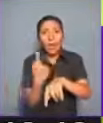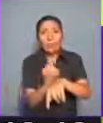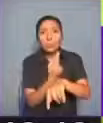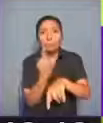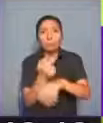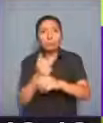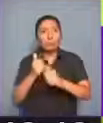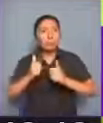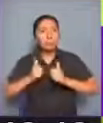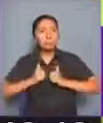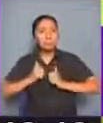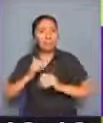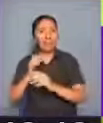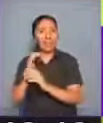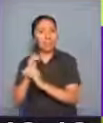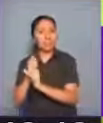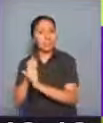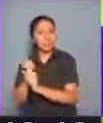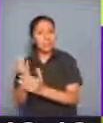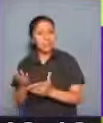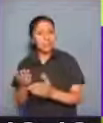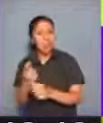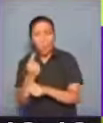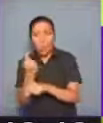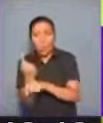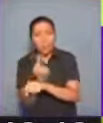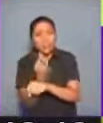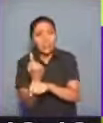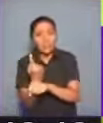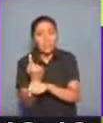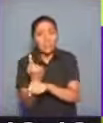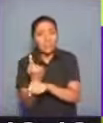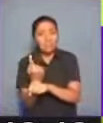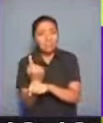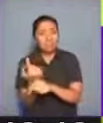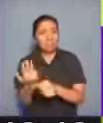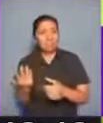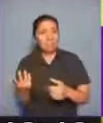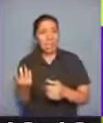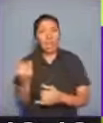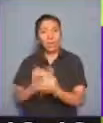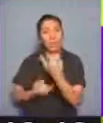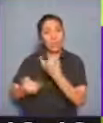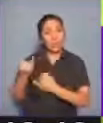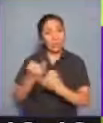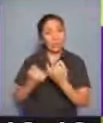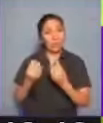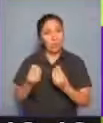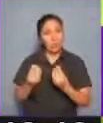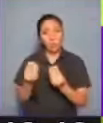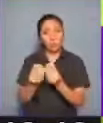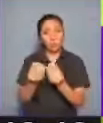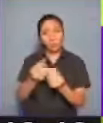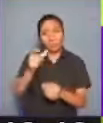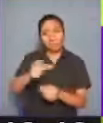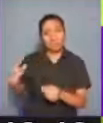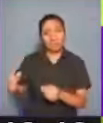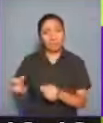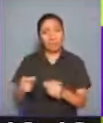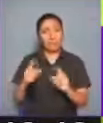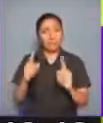parada esperando el colectivo hace una hora y y Bueno hay algo que nos comentaban y que nos comentaron muchos también